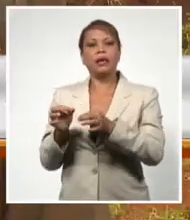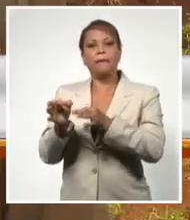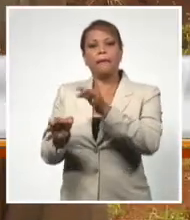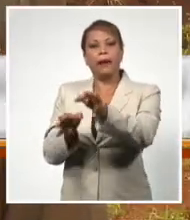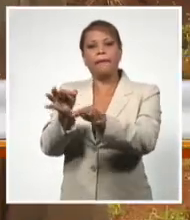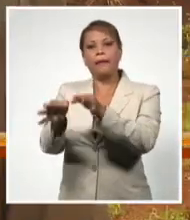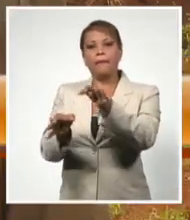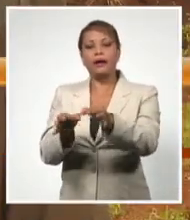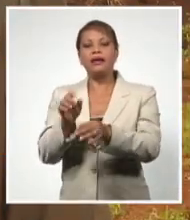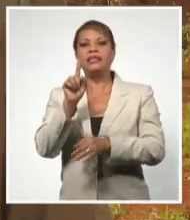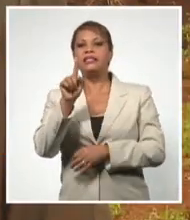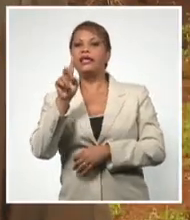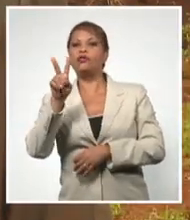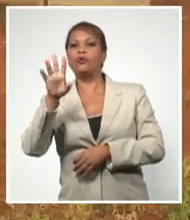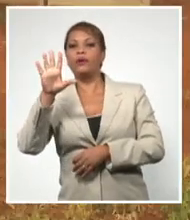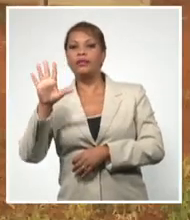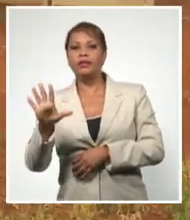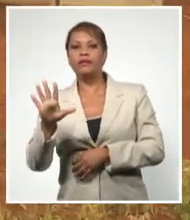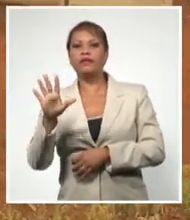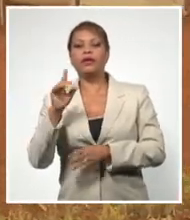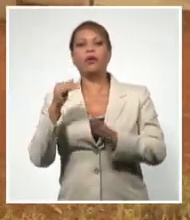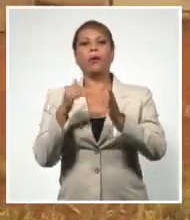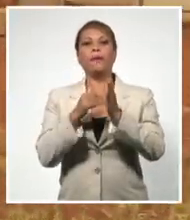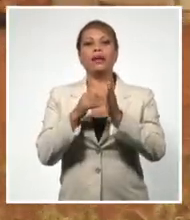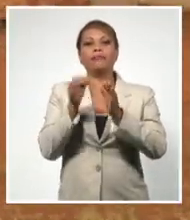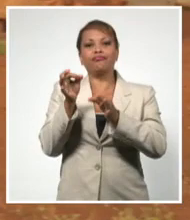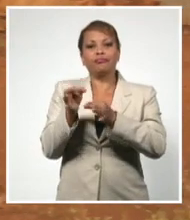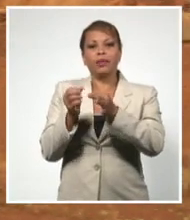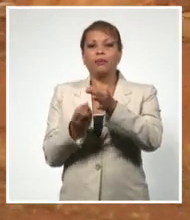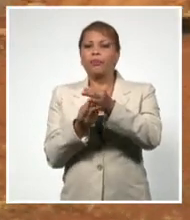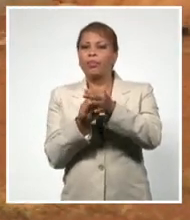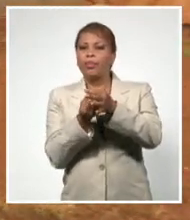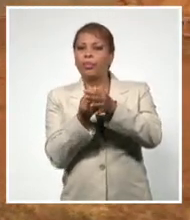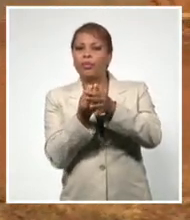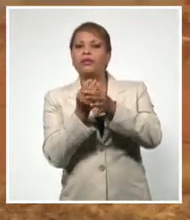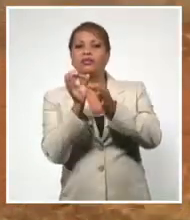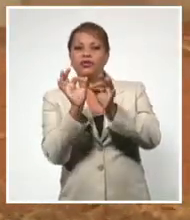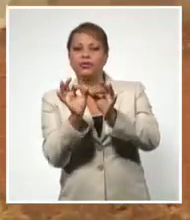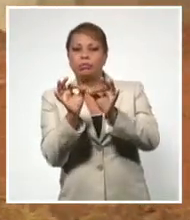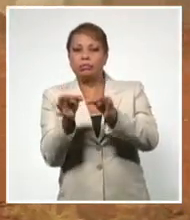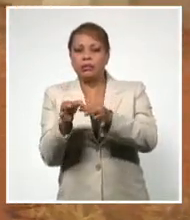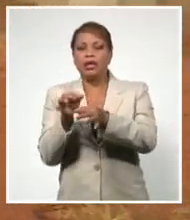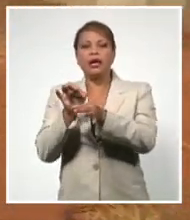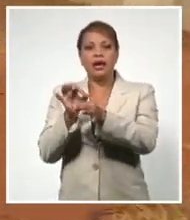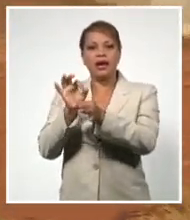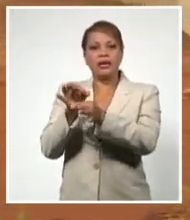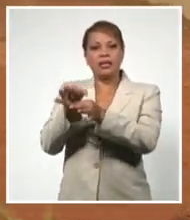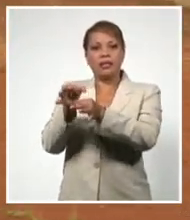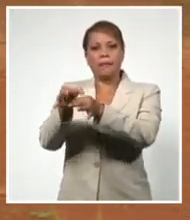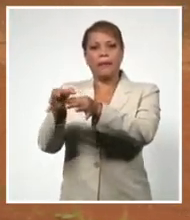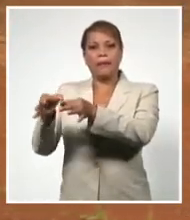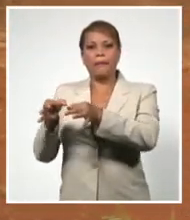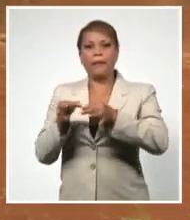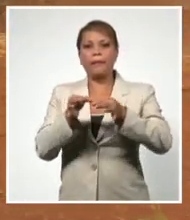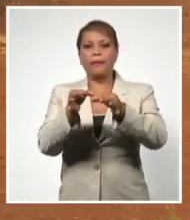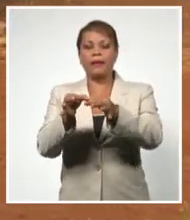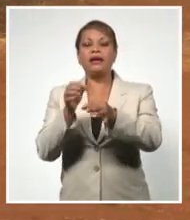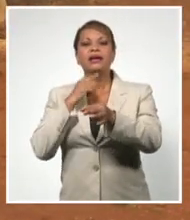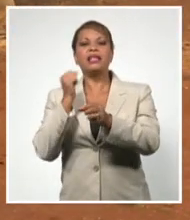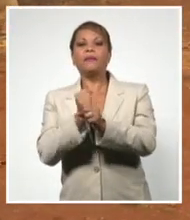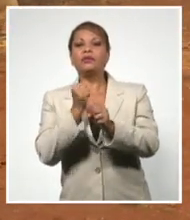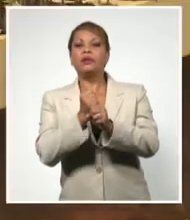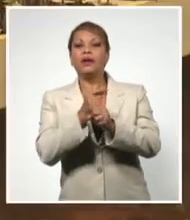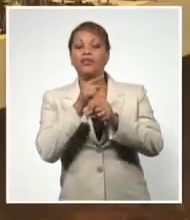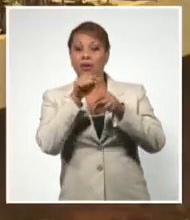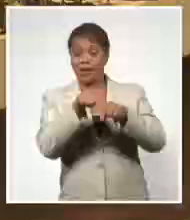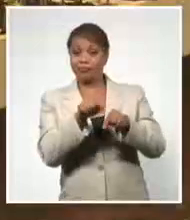Dan 125.000 posturas cada casa de tapado. Estamos trabajando en base principalmente a que la postura esté en